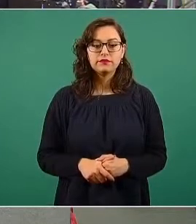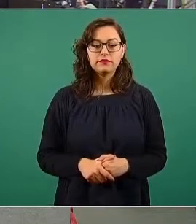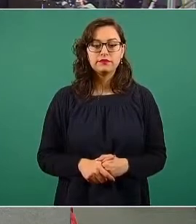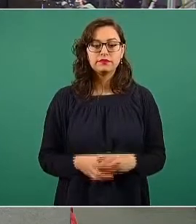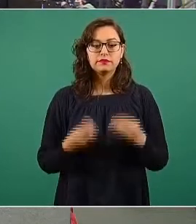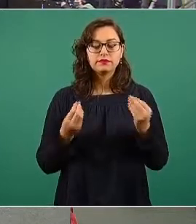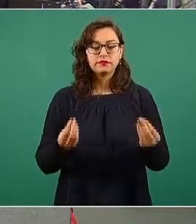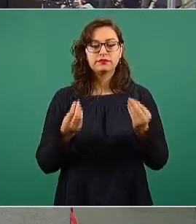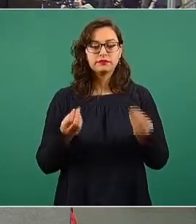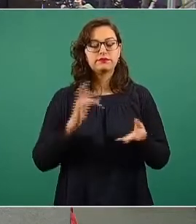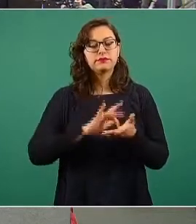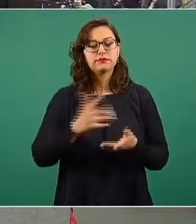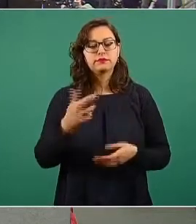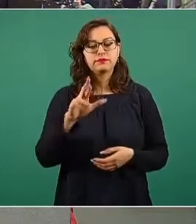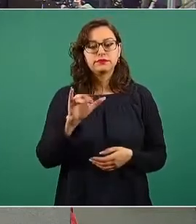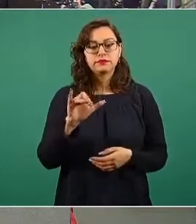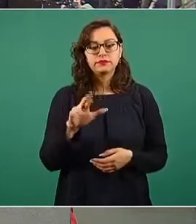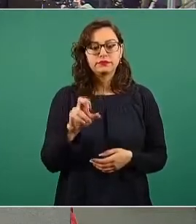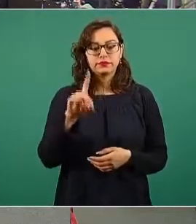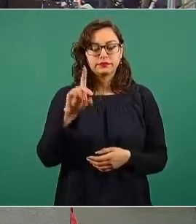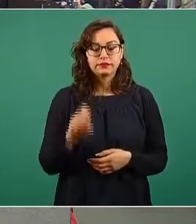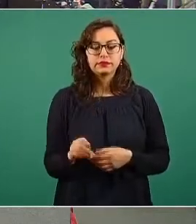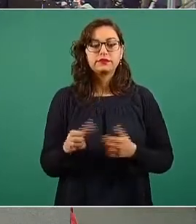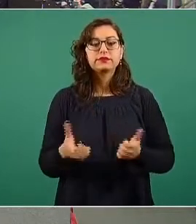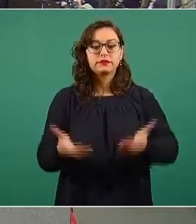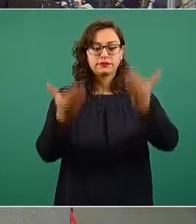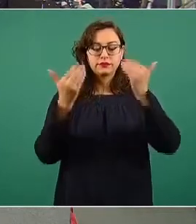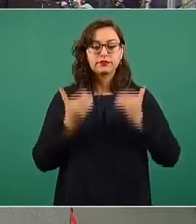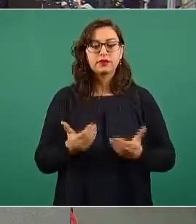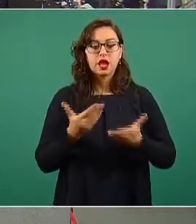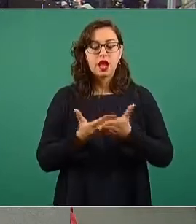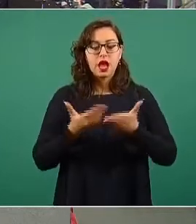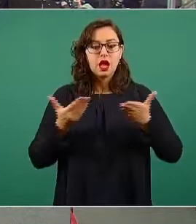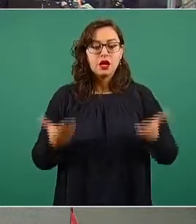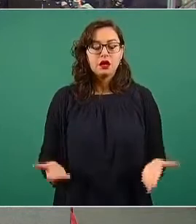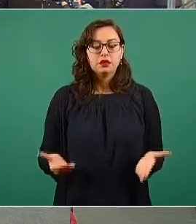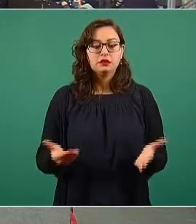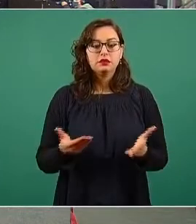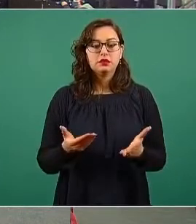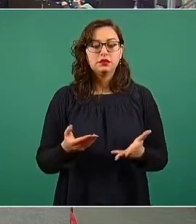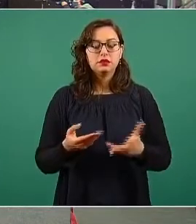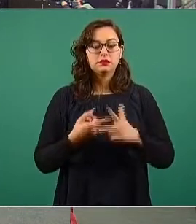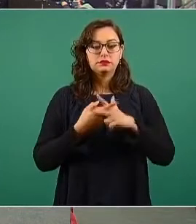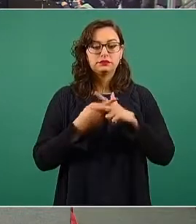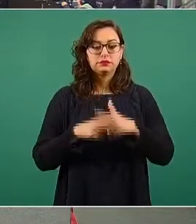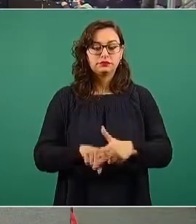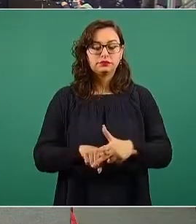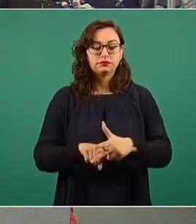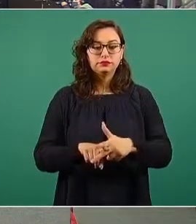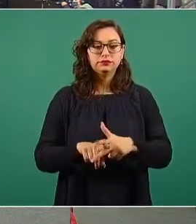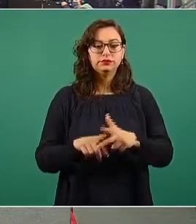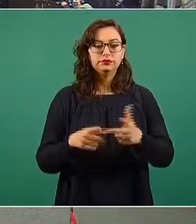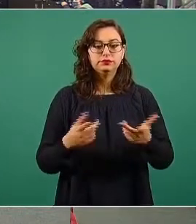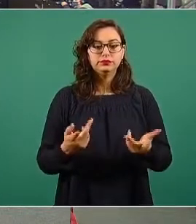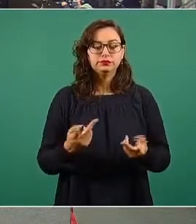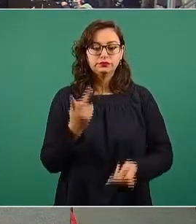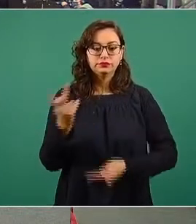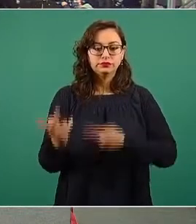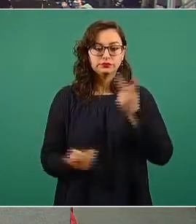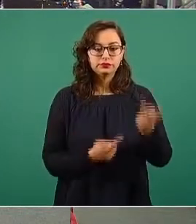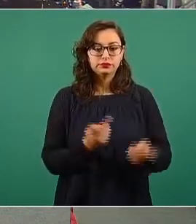Muchas gracias, Ricardo. Y bueno, vamos a empezar entonces con una serie de